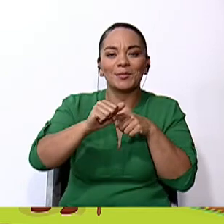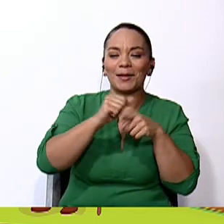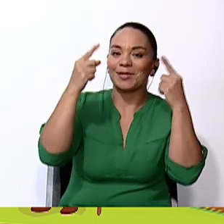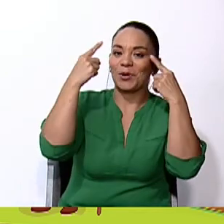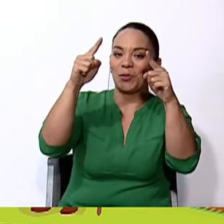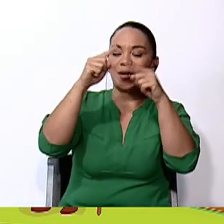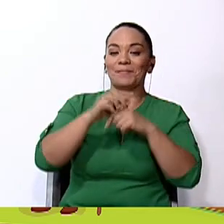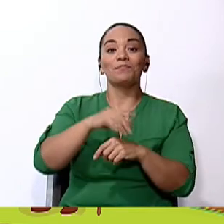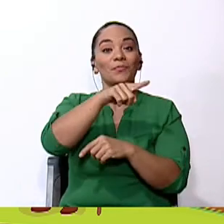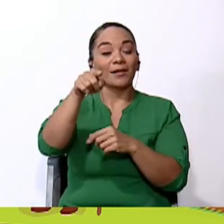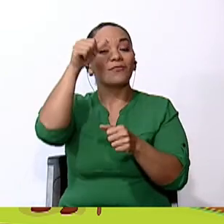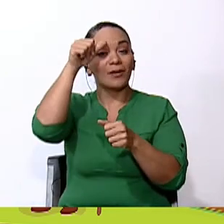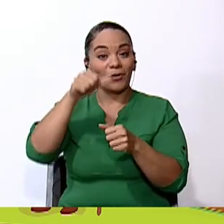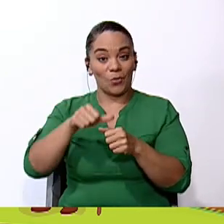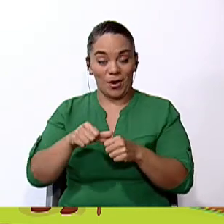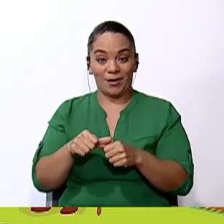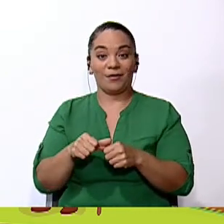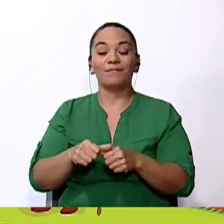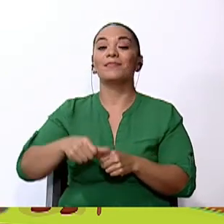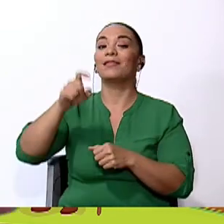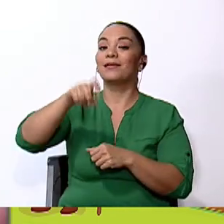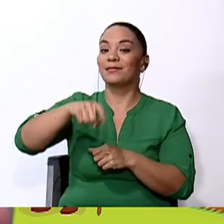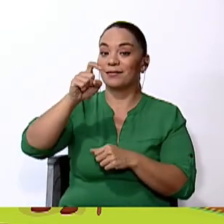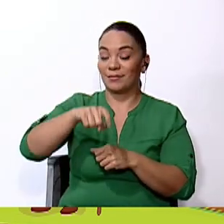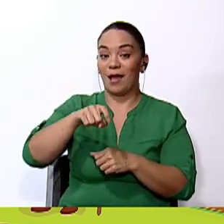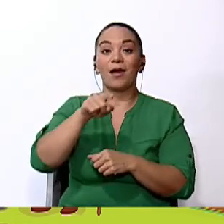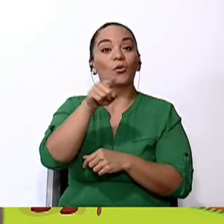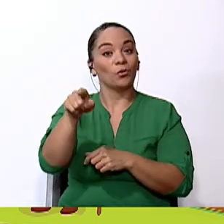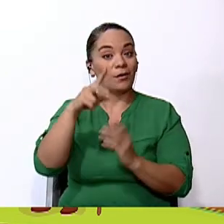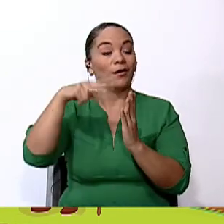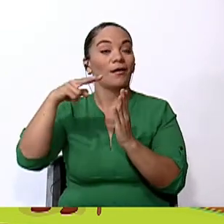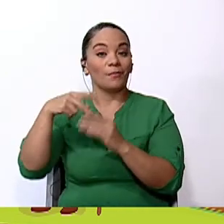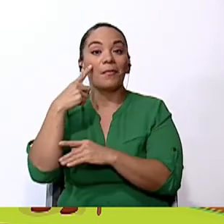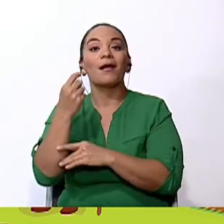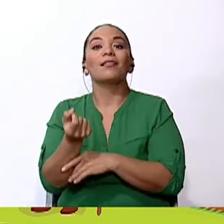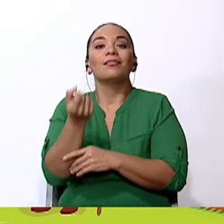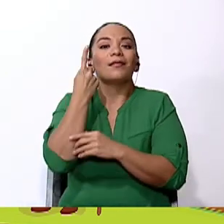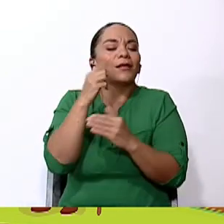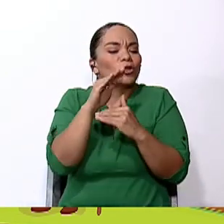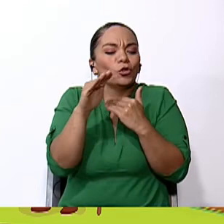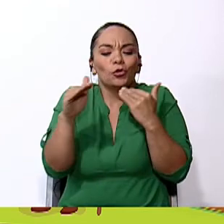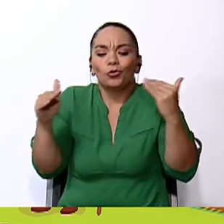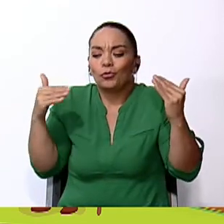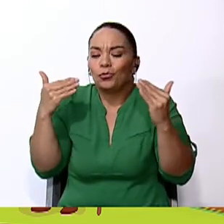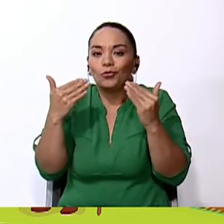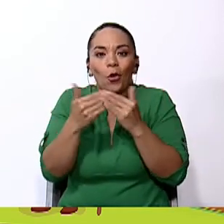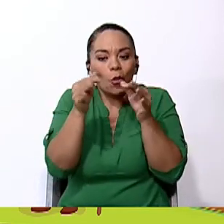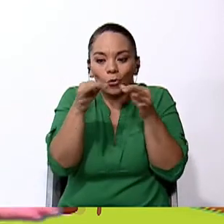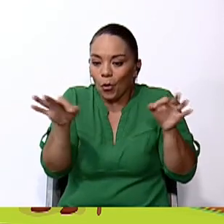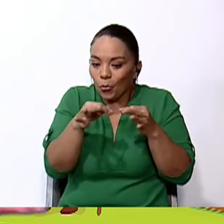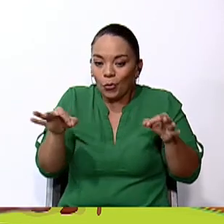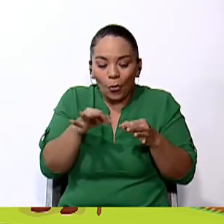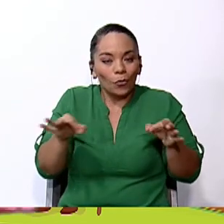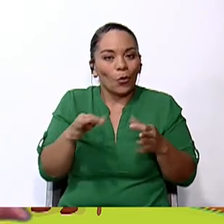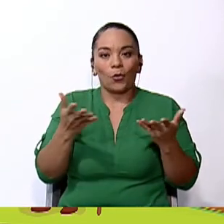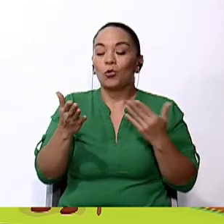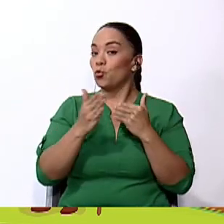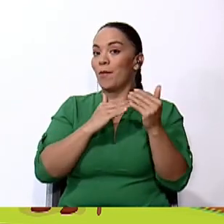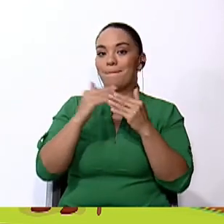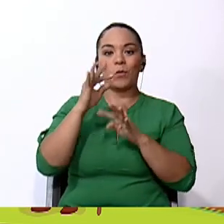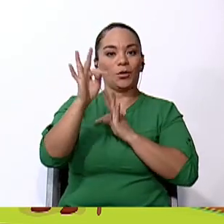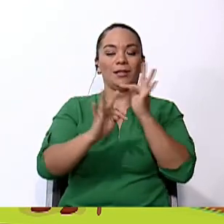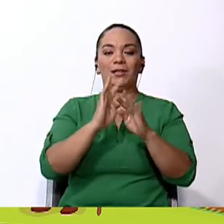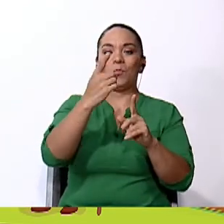lograrlo. Recuerden, es necesario para entender todo, poder leer todos los textos sin interesar qué tipo de